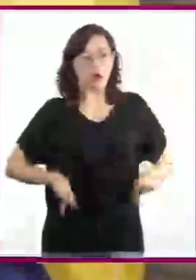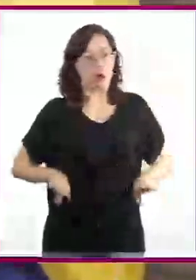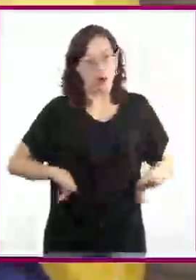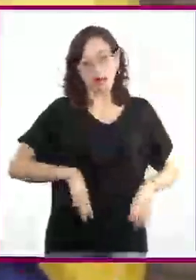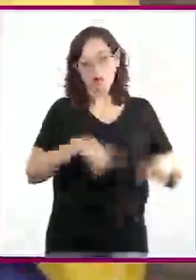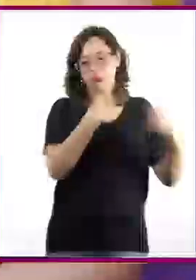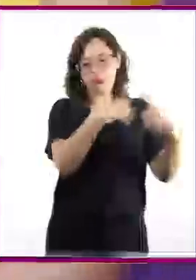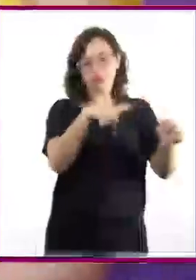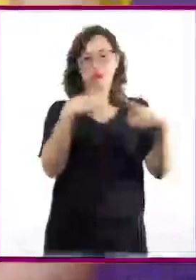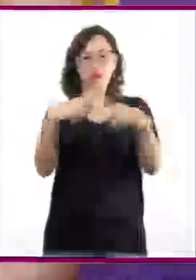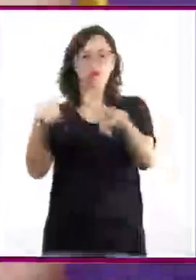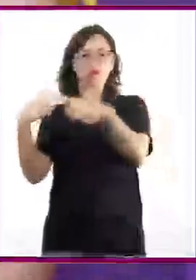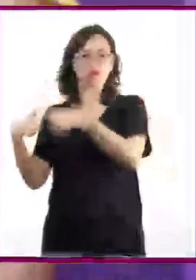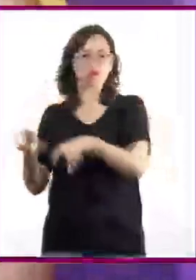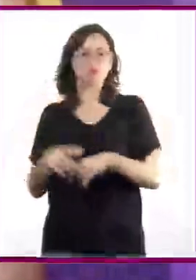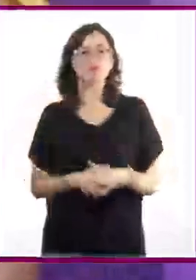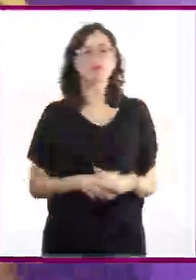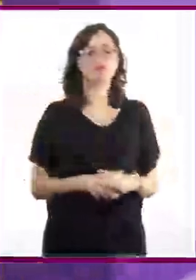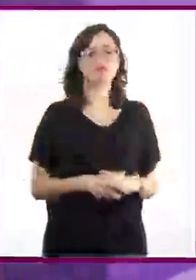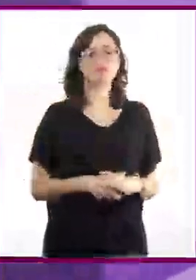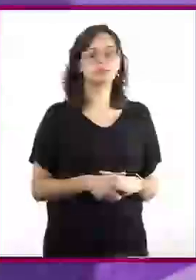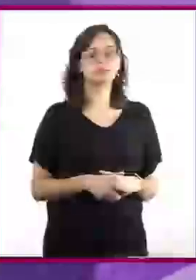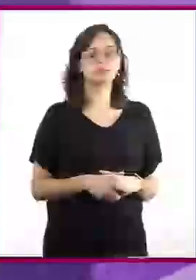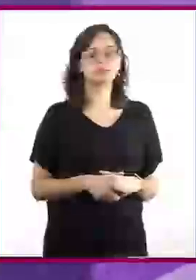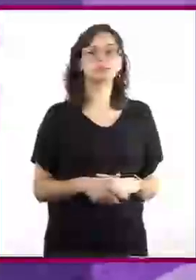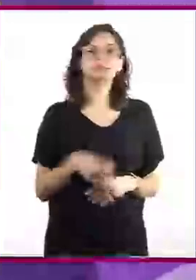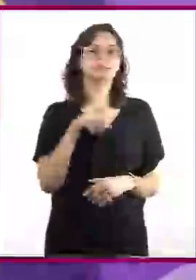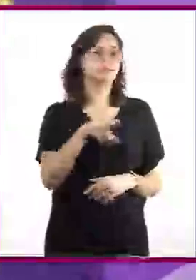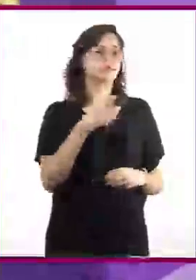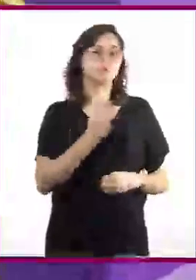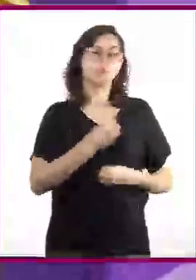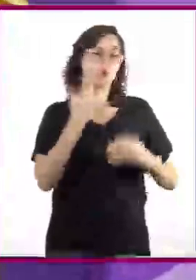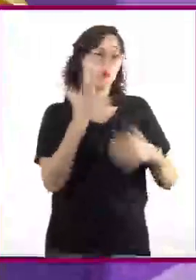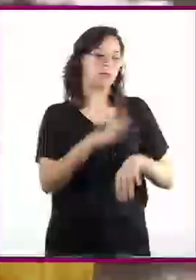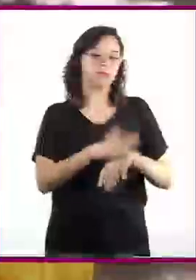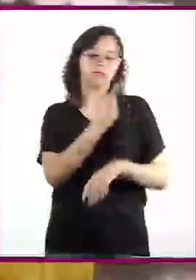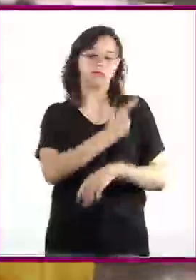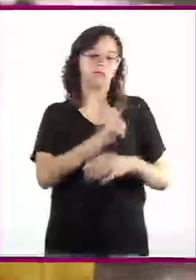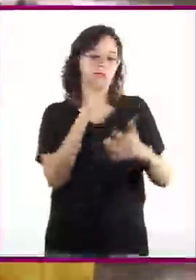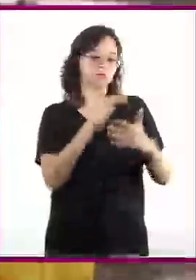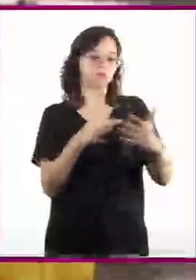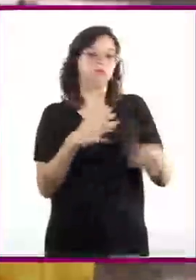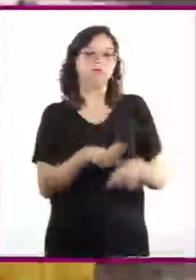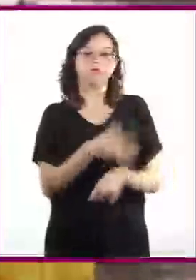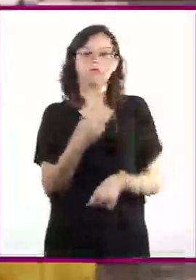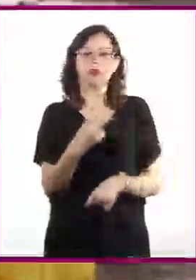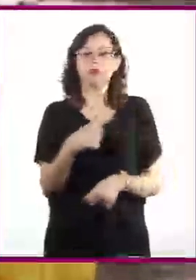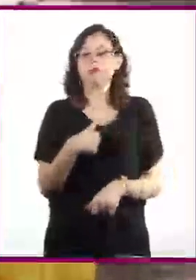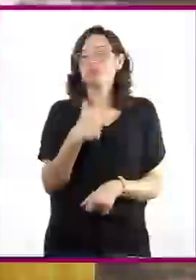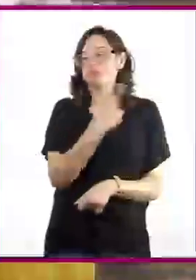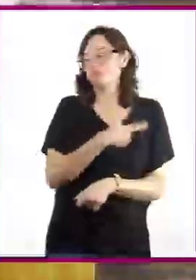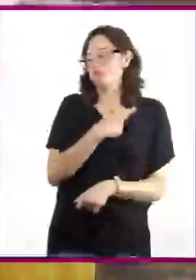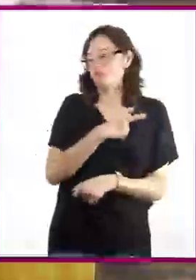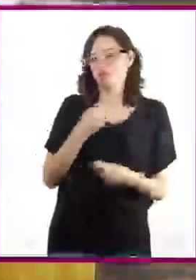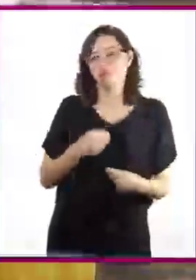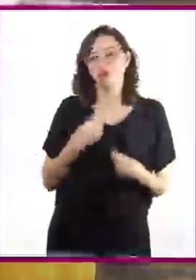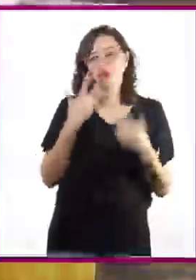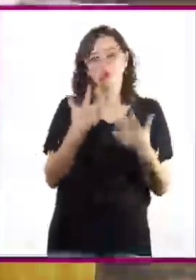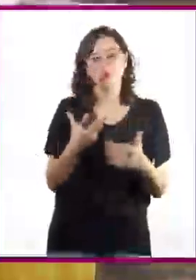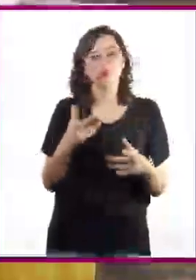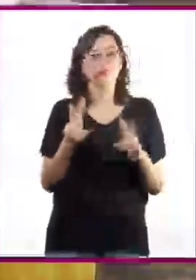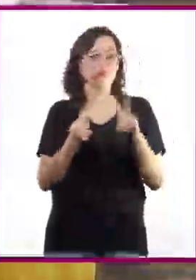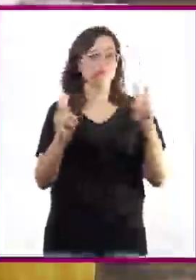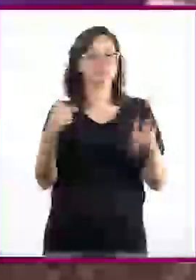poema. ¿Y cuáles son los poemas que más le gusta leer y por qué? Bueno, a mí me gustan mucho los poemas que tienen más